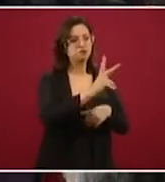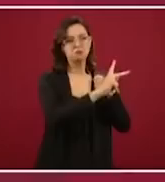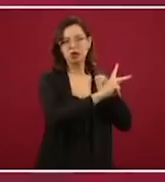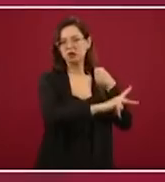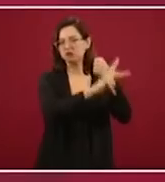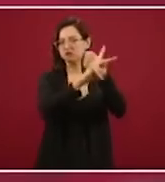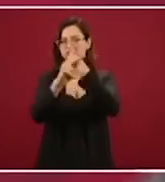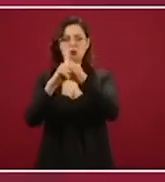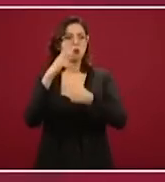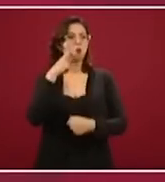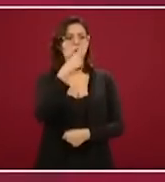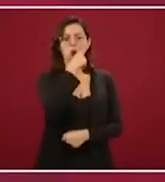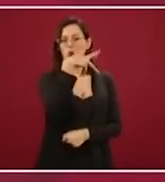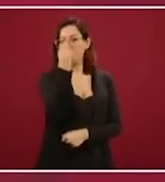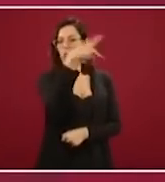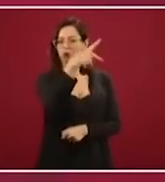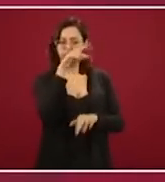pueblos.